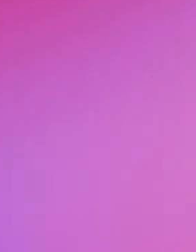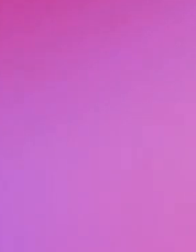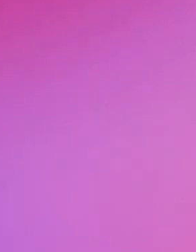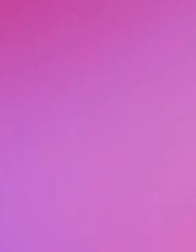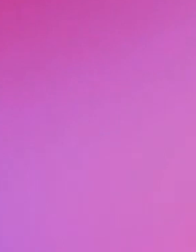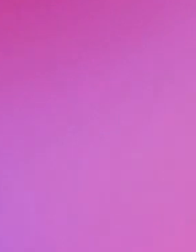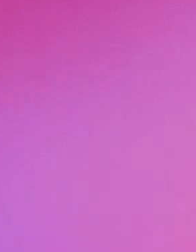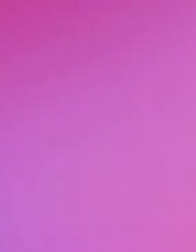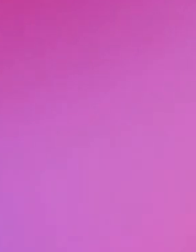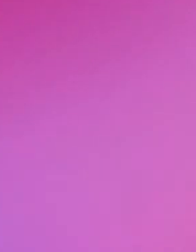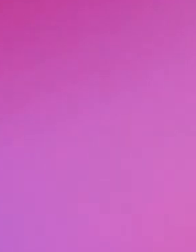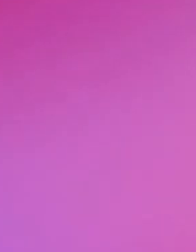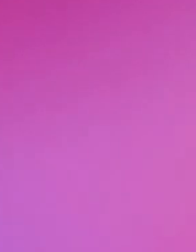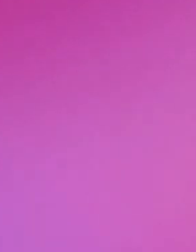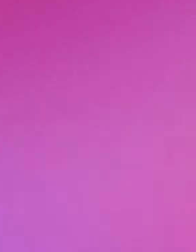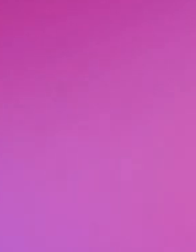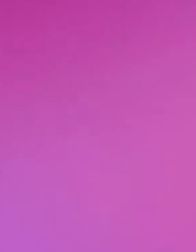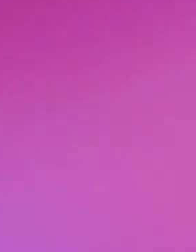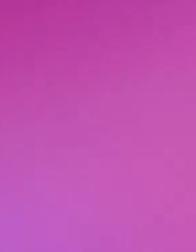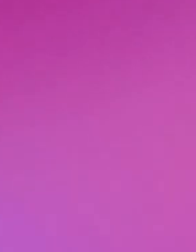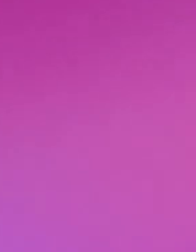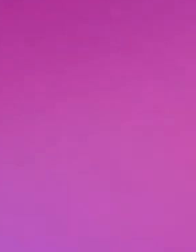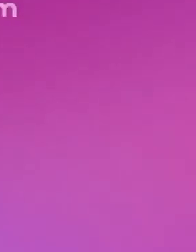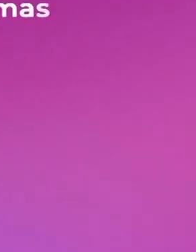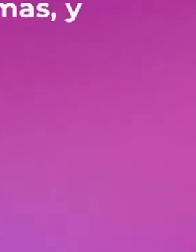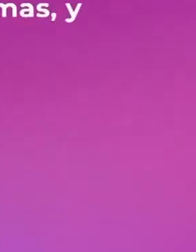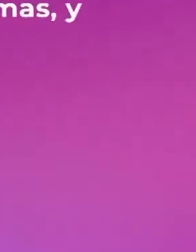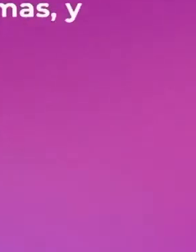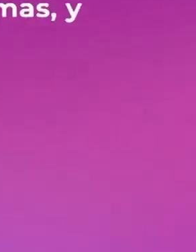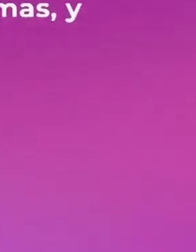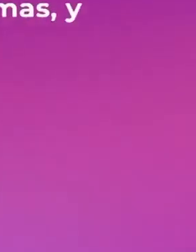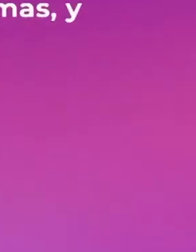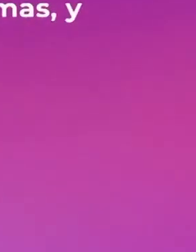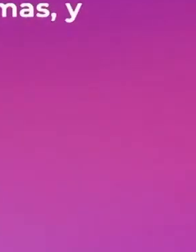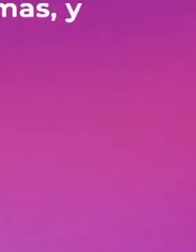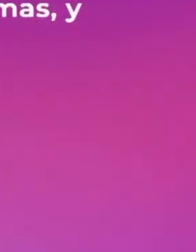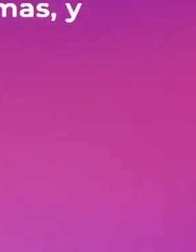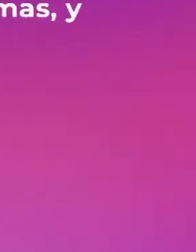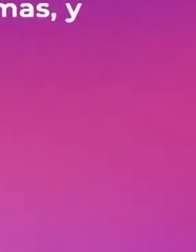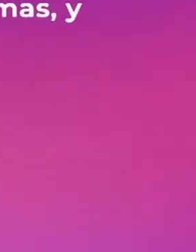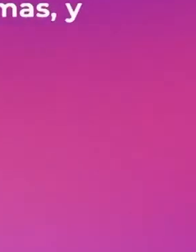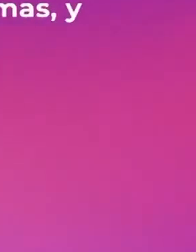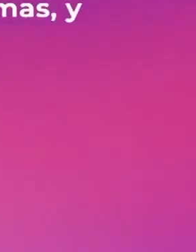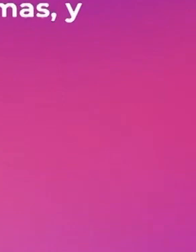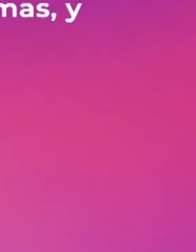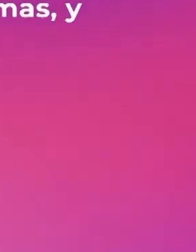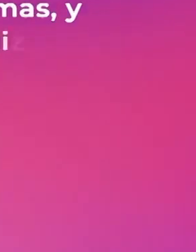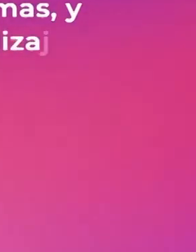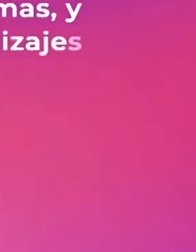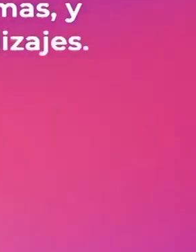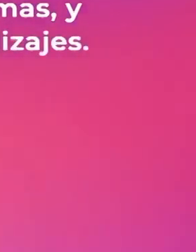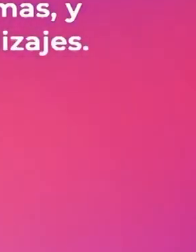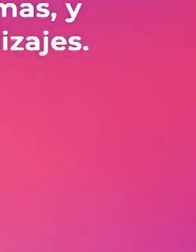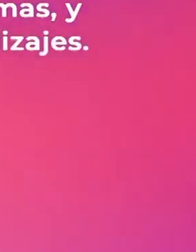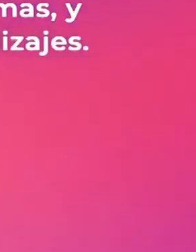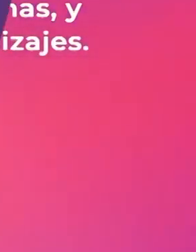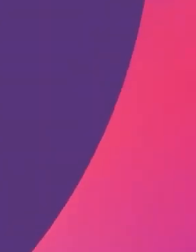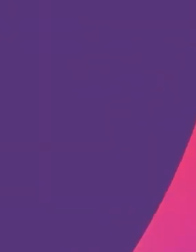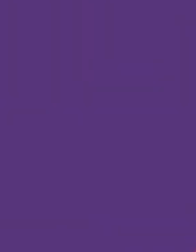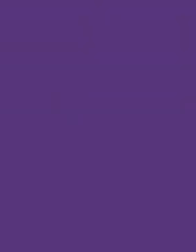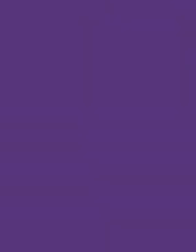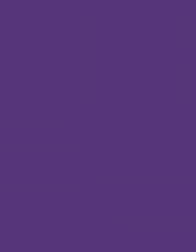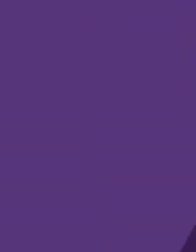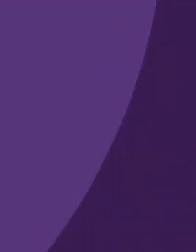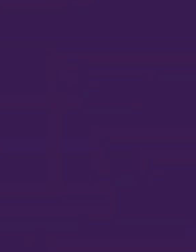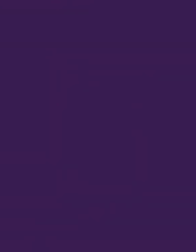aprendeencasa.cep.gov.mx, en donde podrás ver nuevamente los videos de los programas y además encontrarás actividades para fortalecer tus aprendizajes.